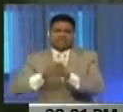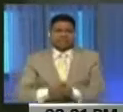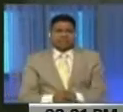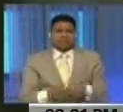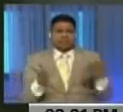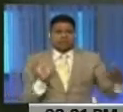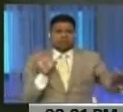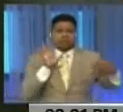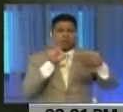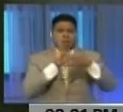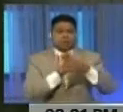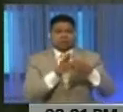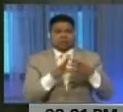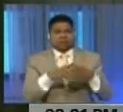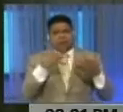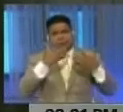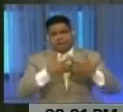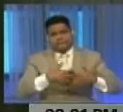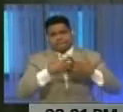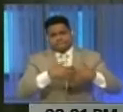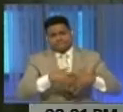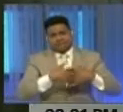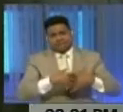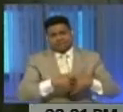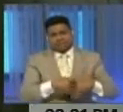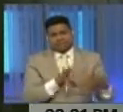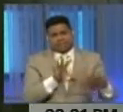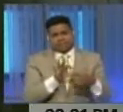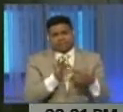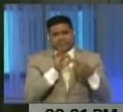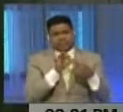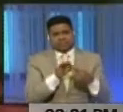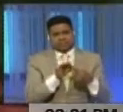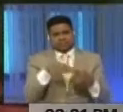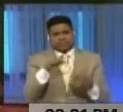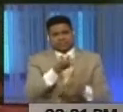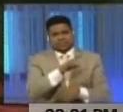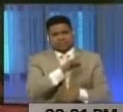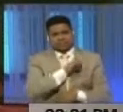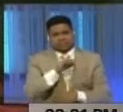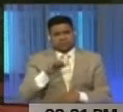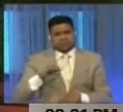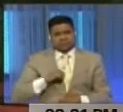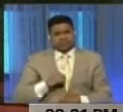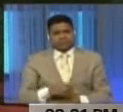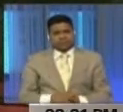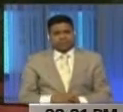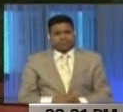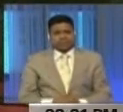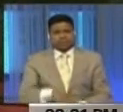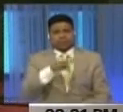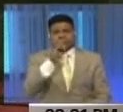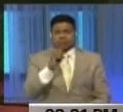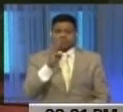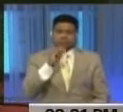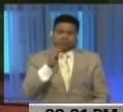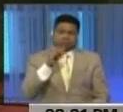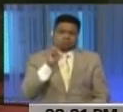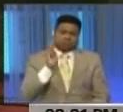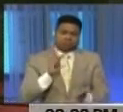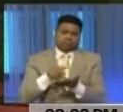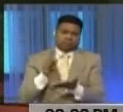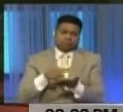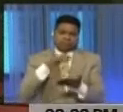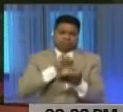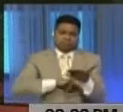empresa operadora minera Altanman, de propiedad pública del país Sultanato de Omán, para participar en el proyecto del